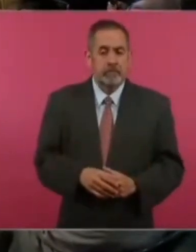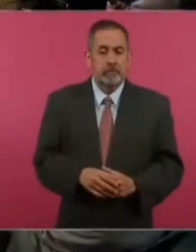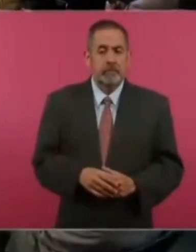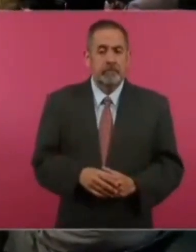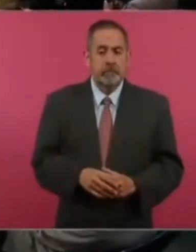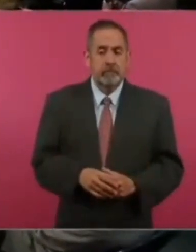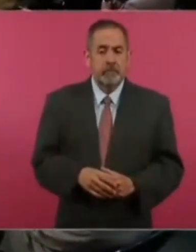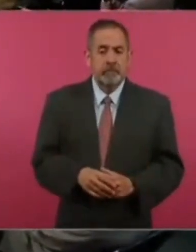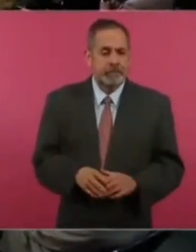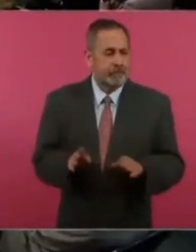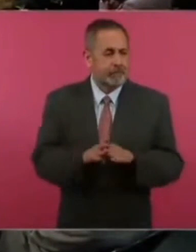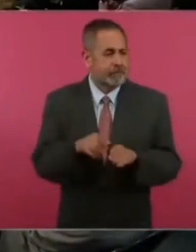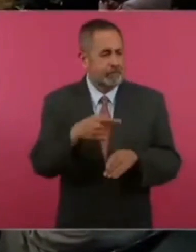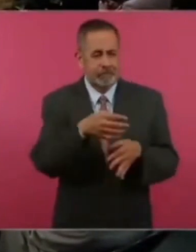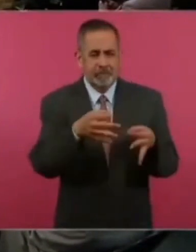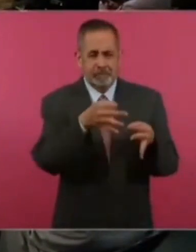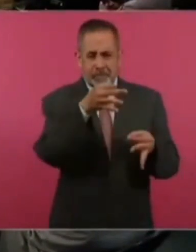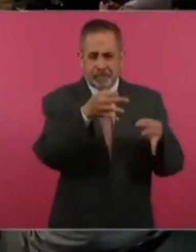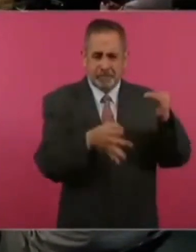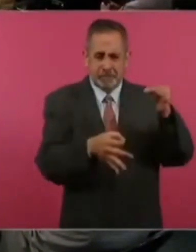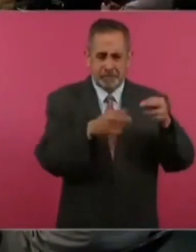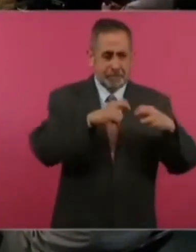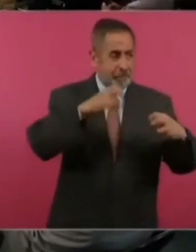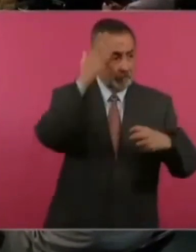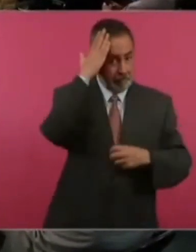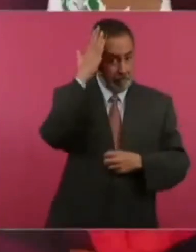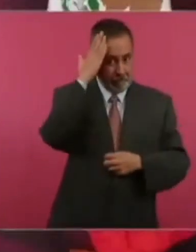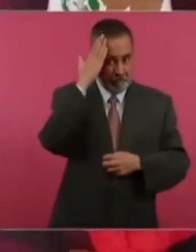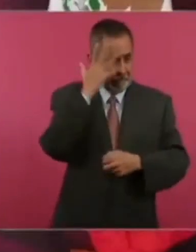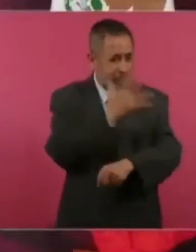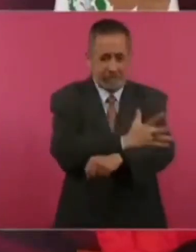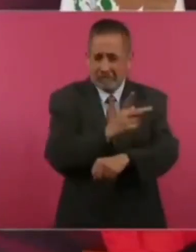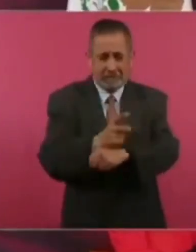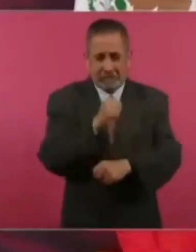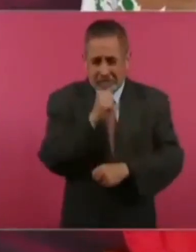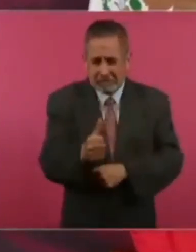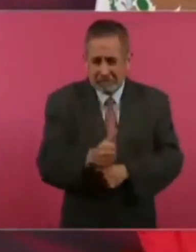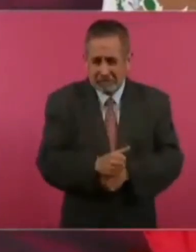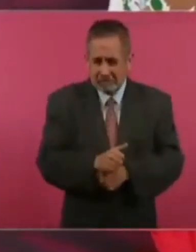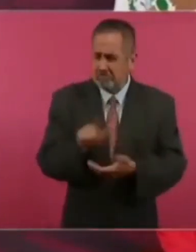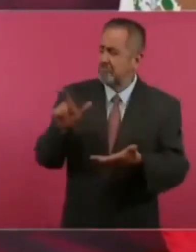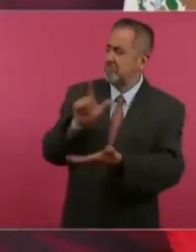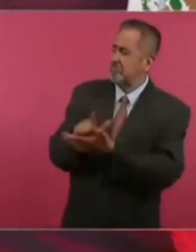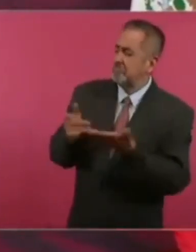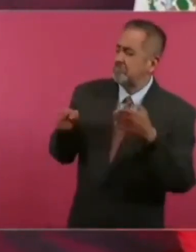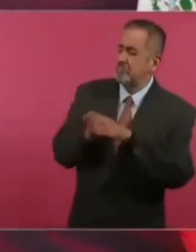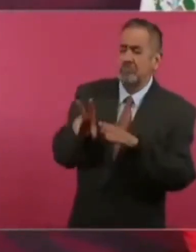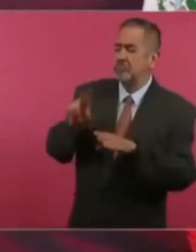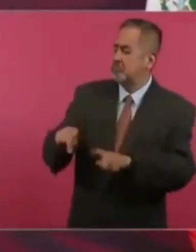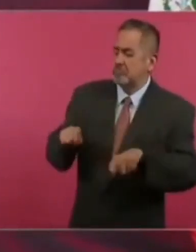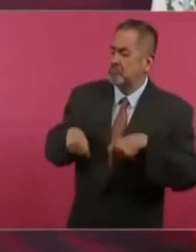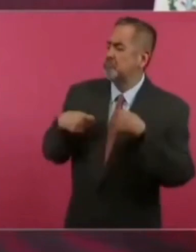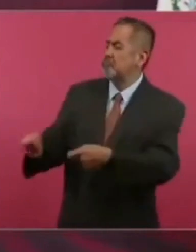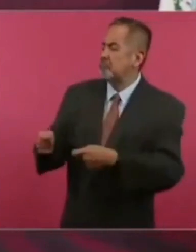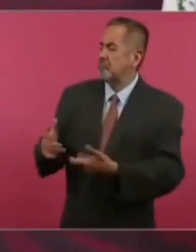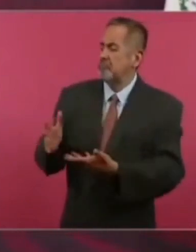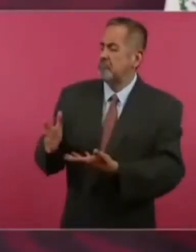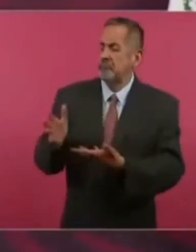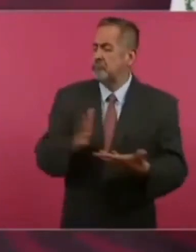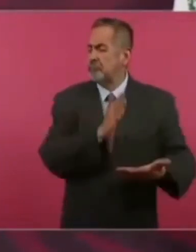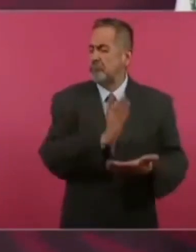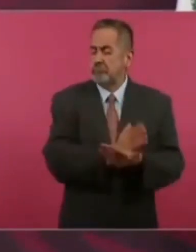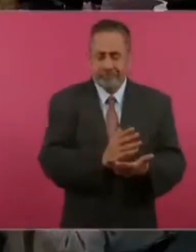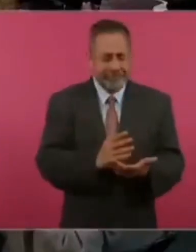un ministro deshonesto va a dejar sin libros o quiere dejar sin libros porque